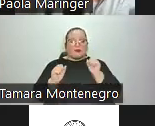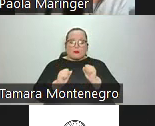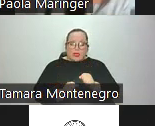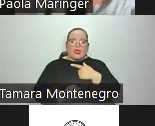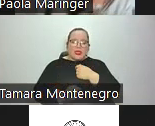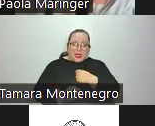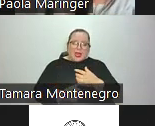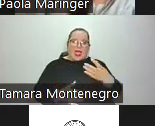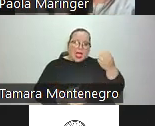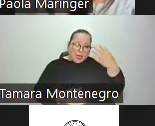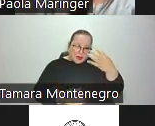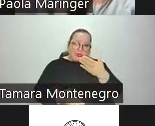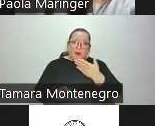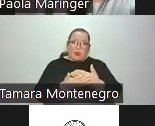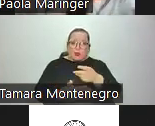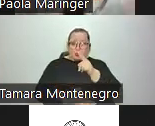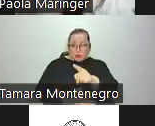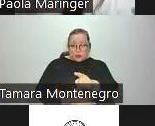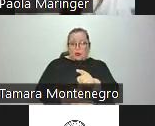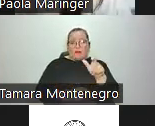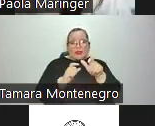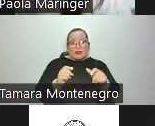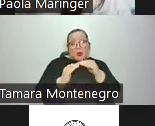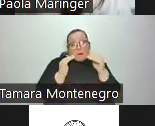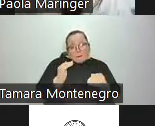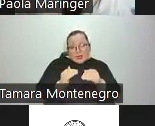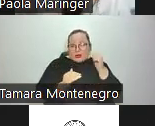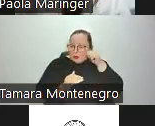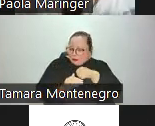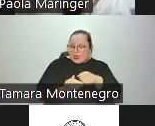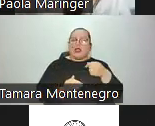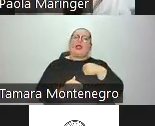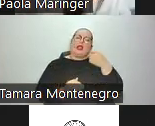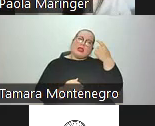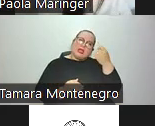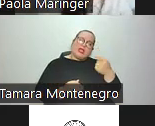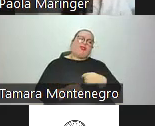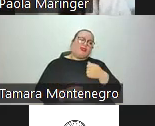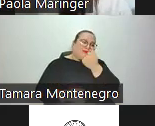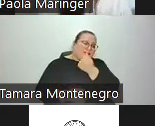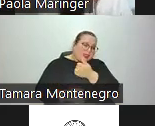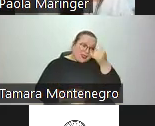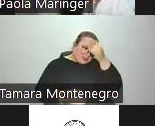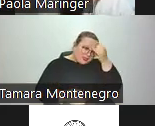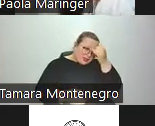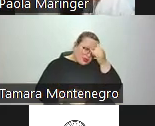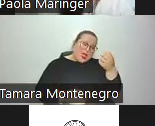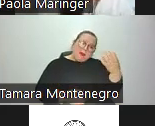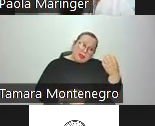aprender. Y cuando uno tiene también humildad y es capaz de reconocer los errores y que está aprendiendo, se hace más